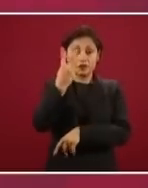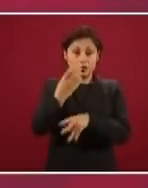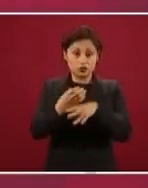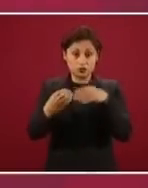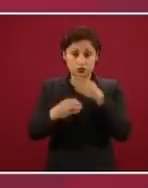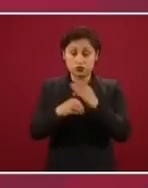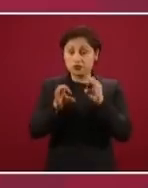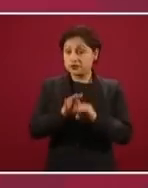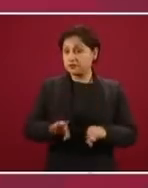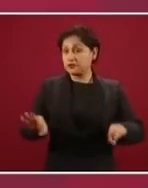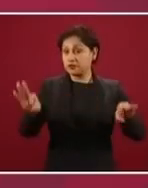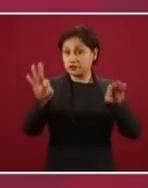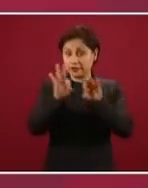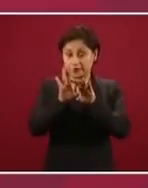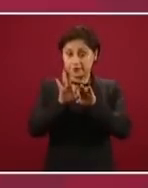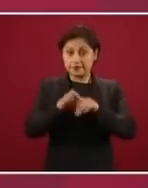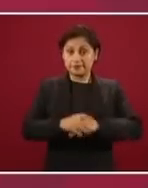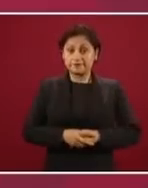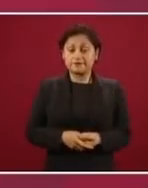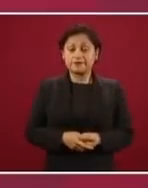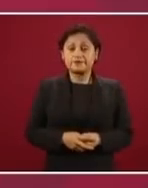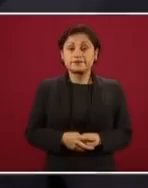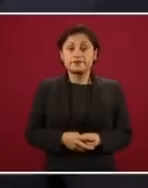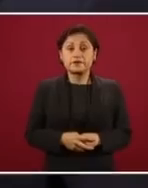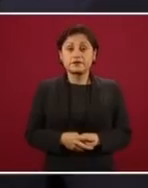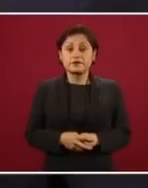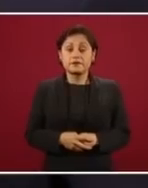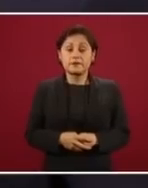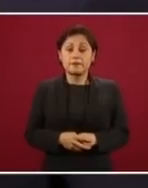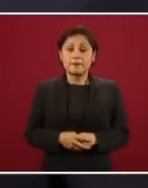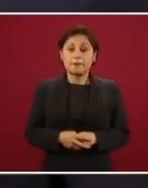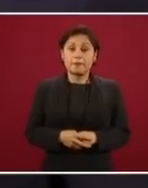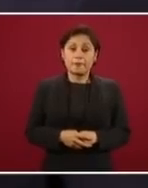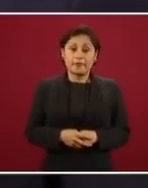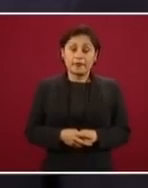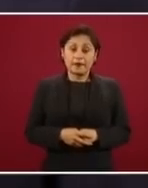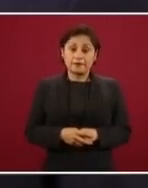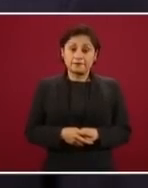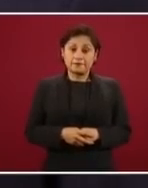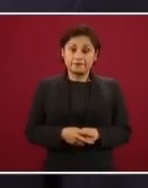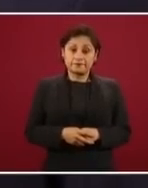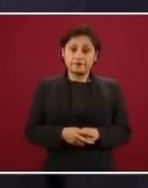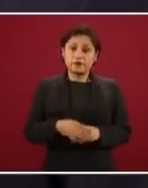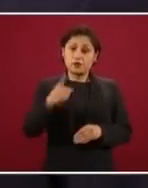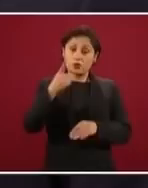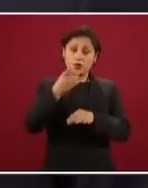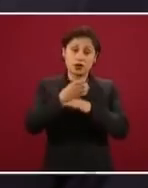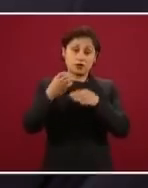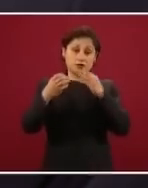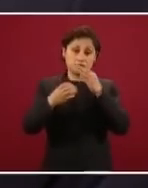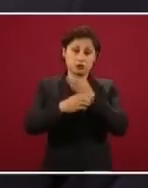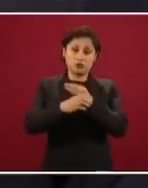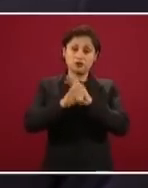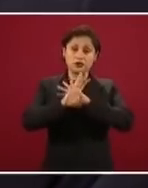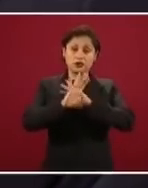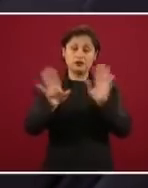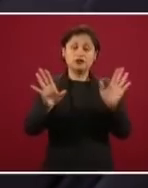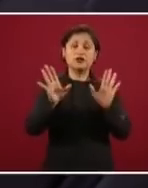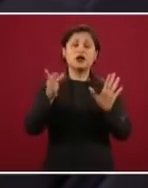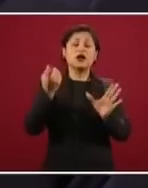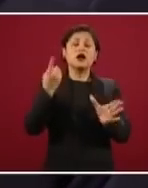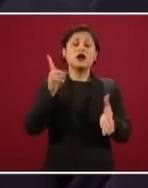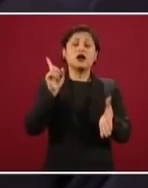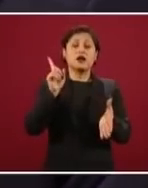una que es más de fondo estructural el